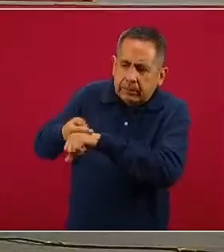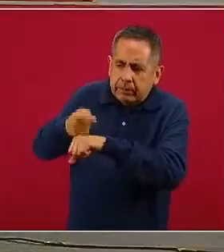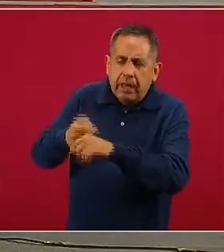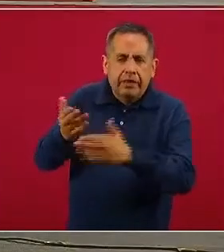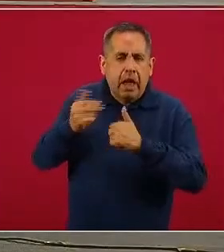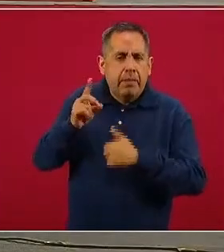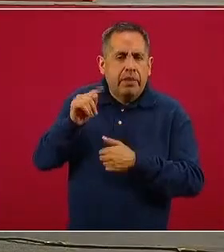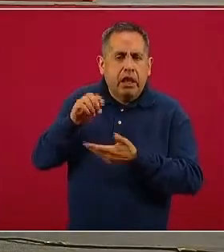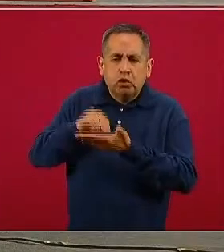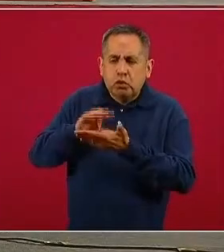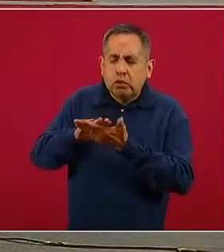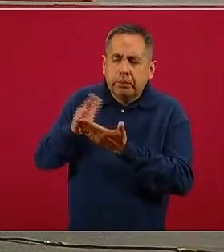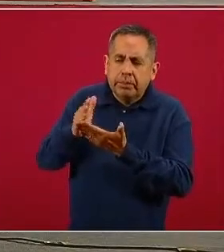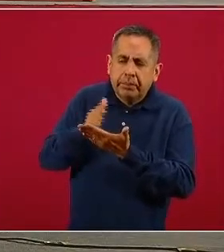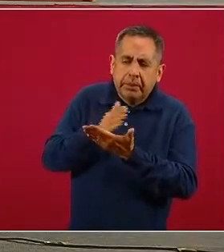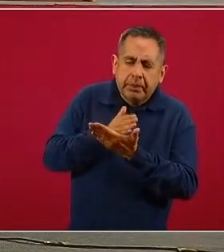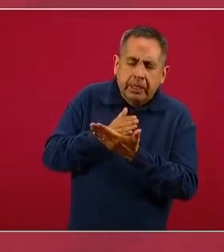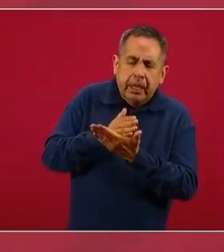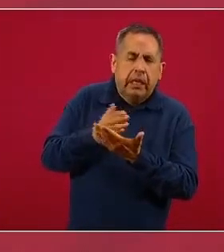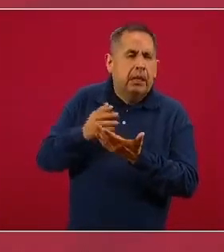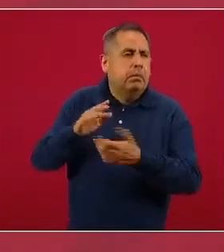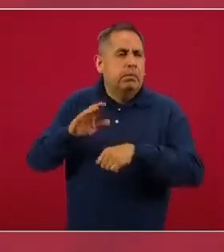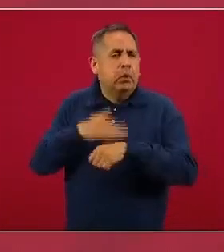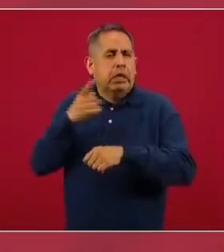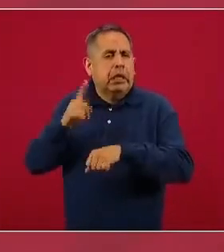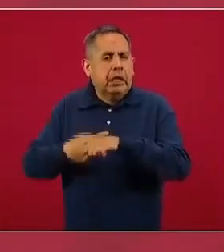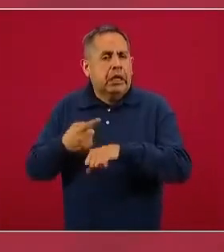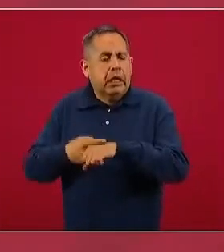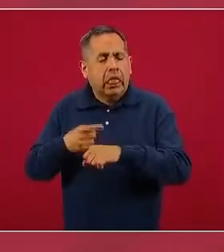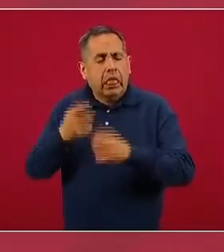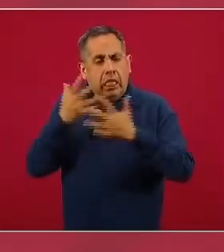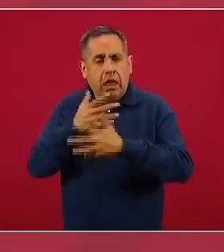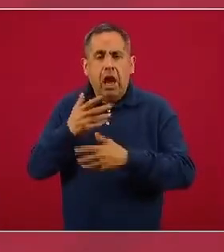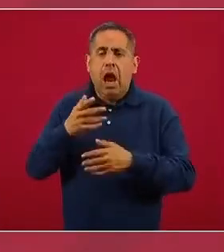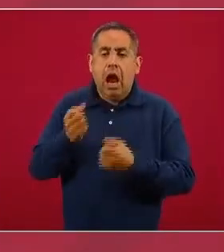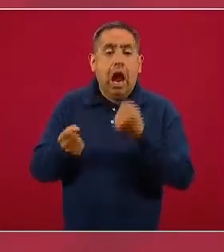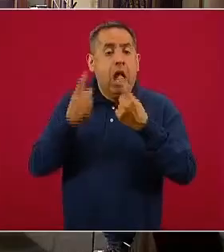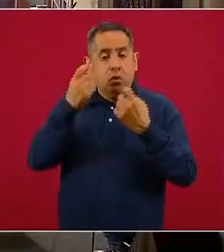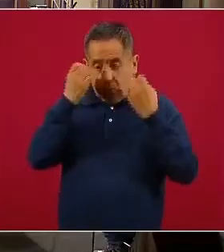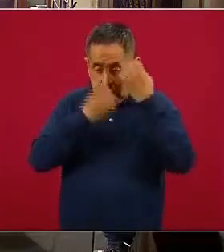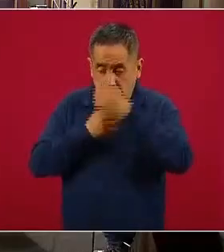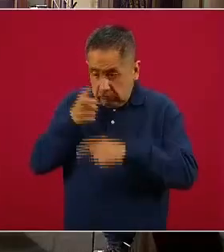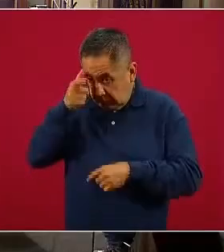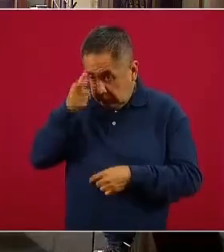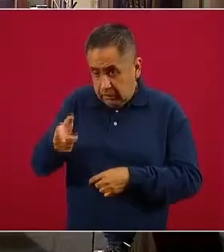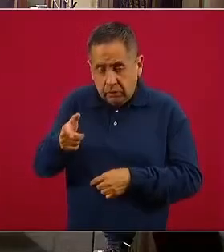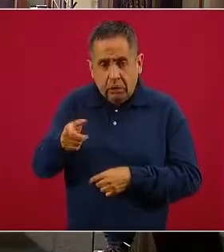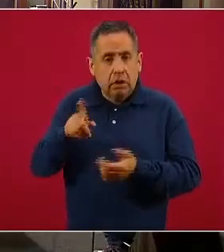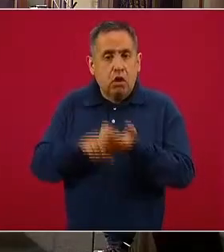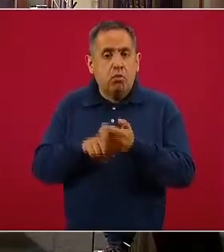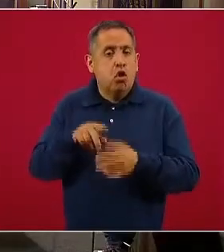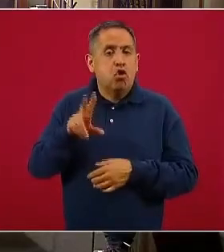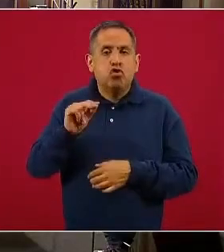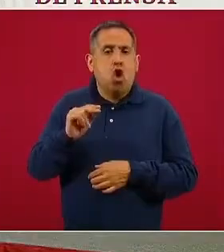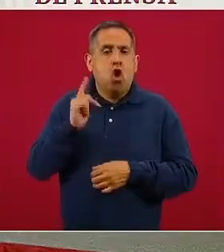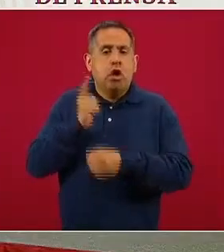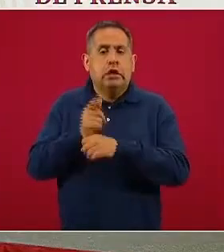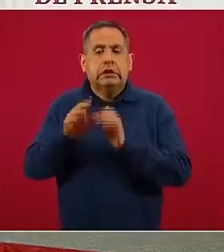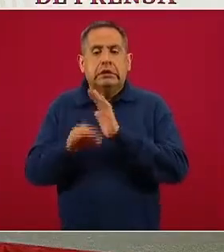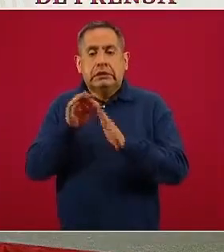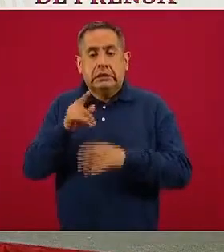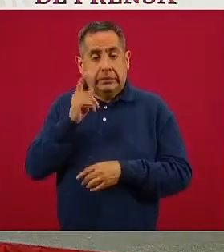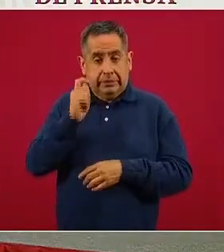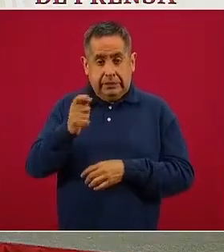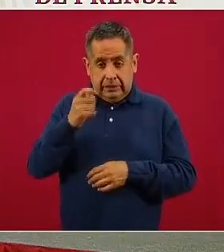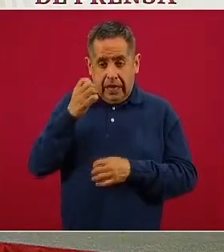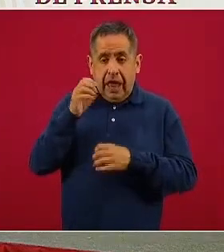datos correspondientes a su infección y evolución, y de los que se han revisado hasta el momento no se han encontrado elementos en